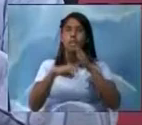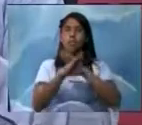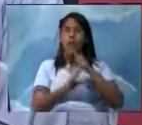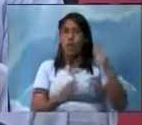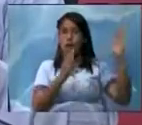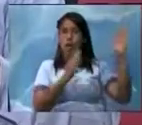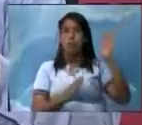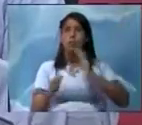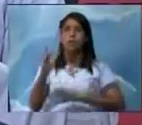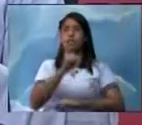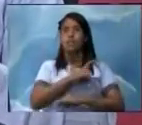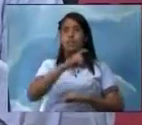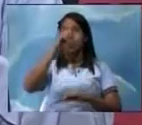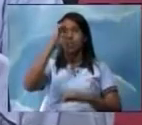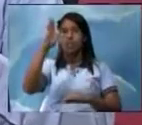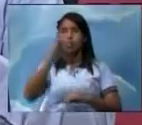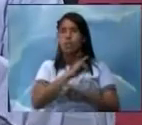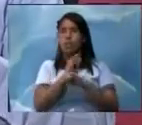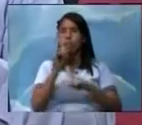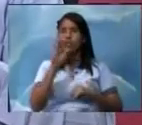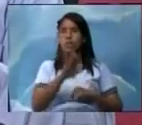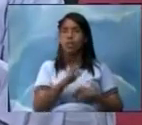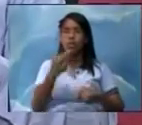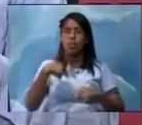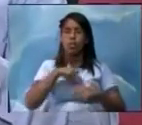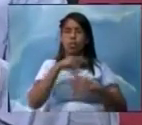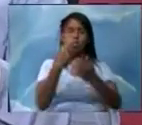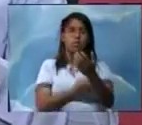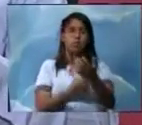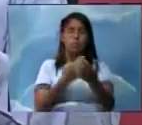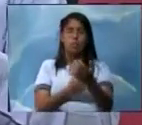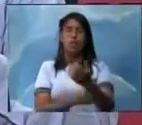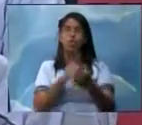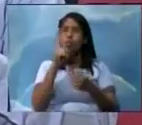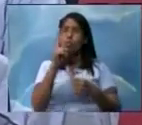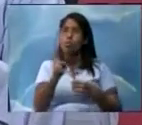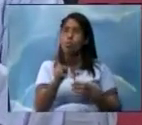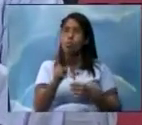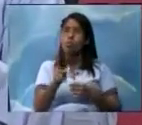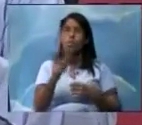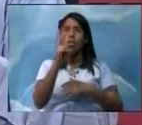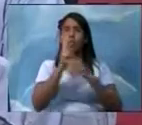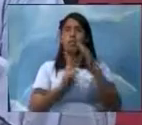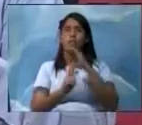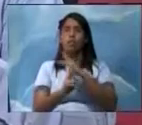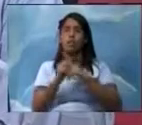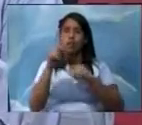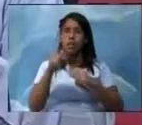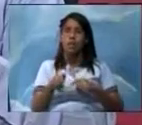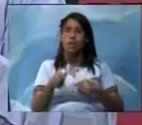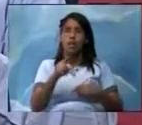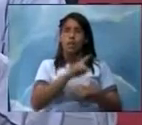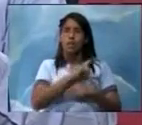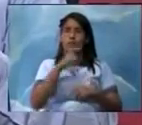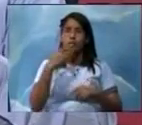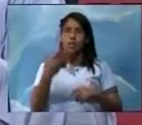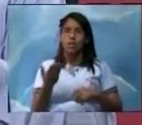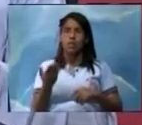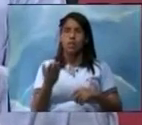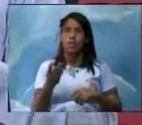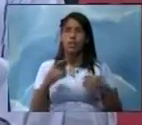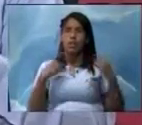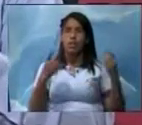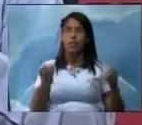la presencia del Señor ya citaba nuestro hermano pastor uno de los versículos bandera acá de los que